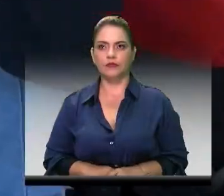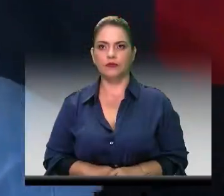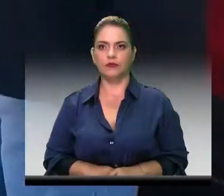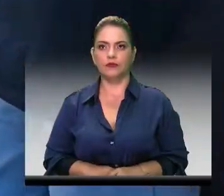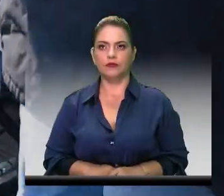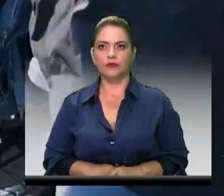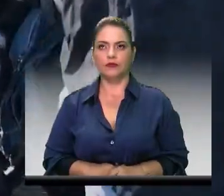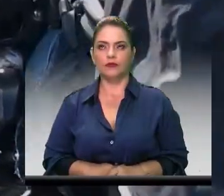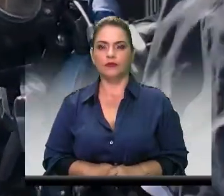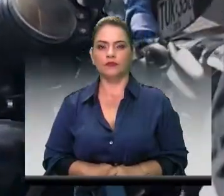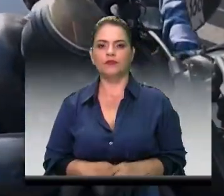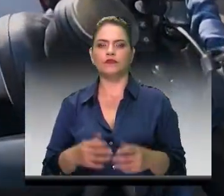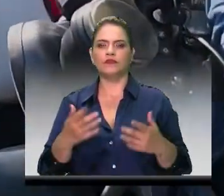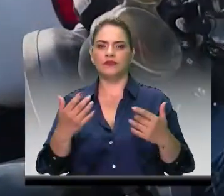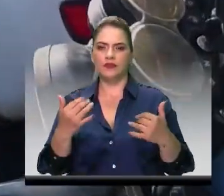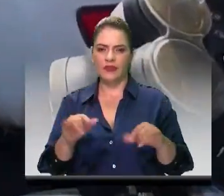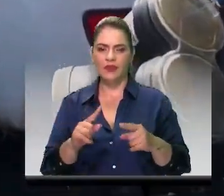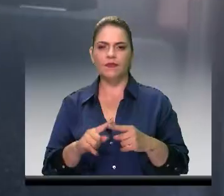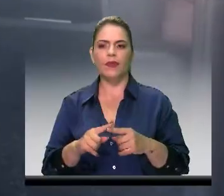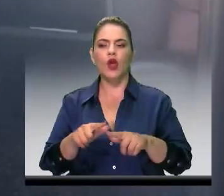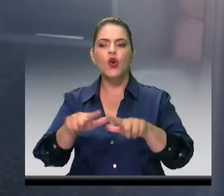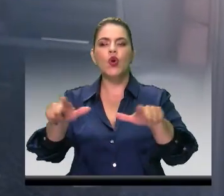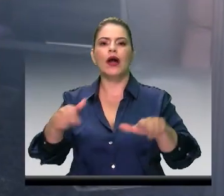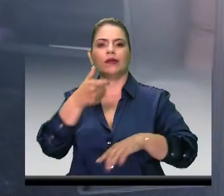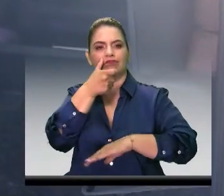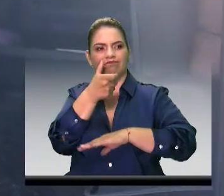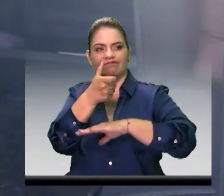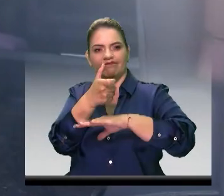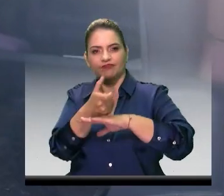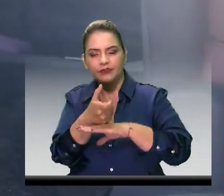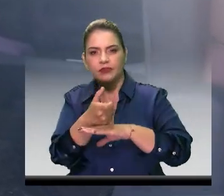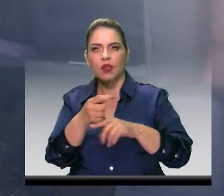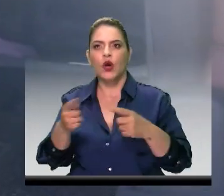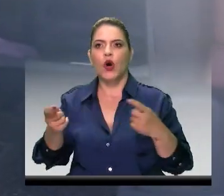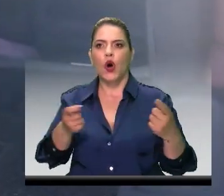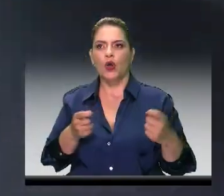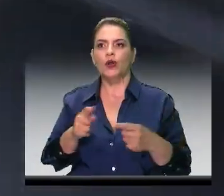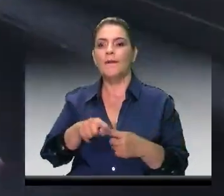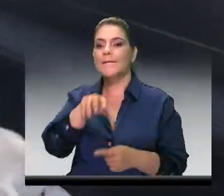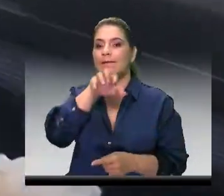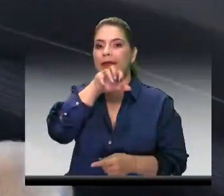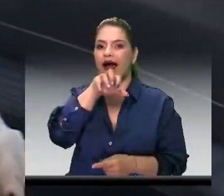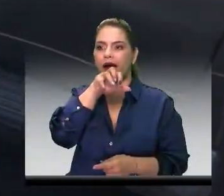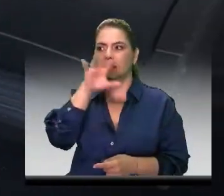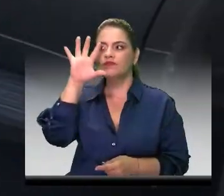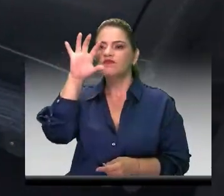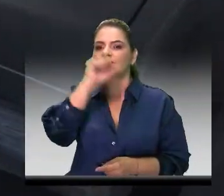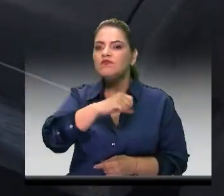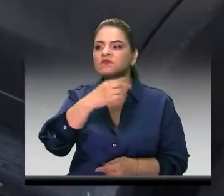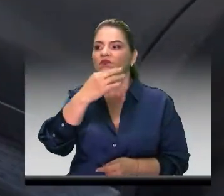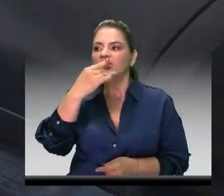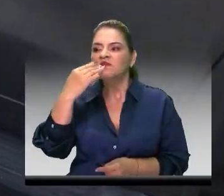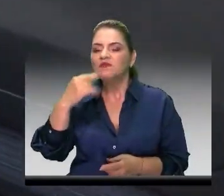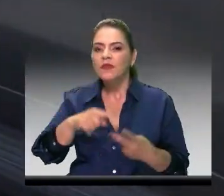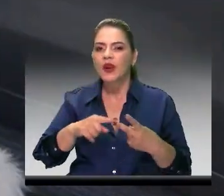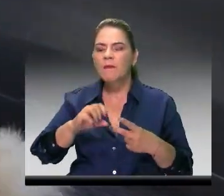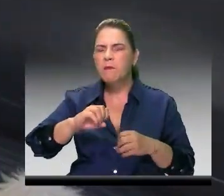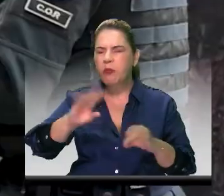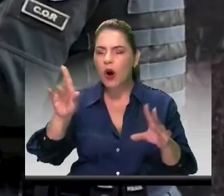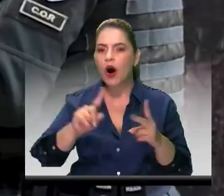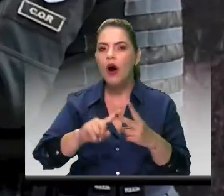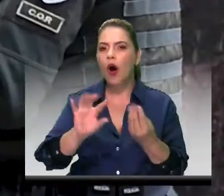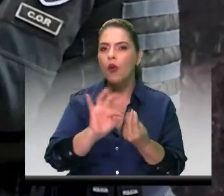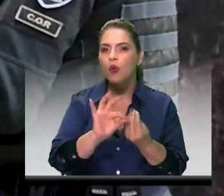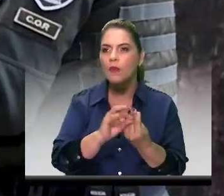Realizamos constantemente puestos de control en Itagüí y gracias a nuestro perro antinarcóticos y en uno de los puestos realizados en la ciudad